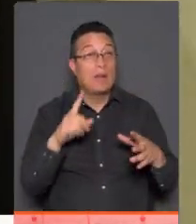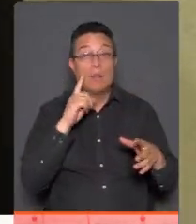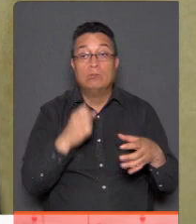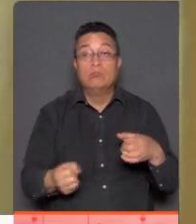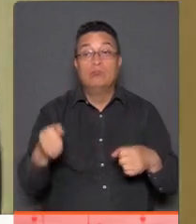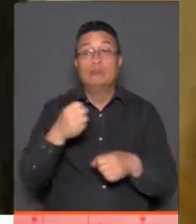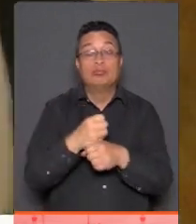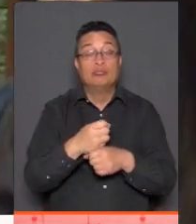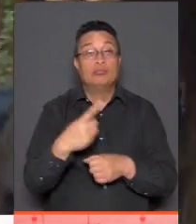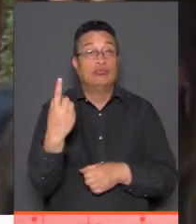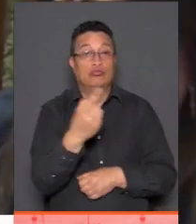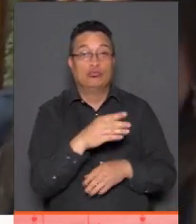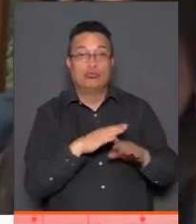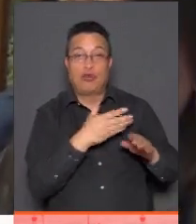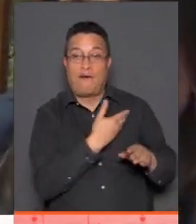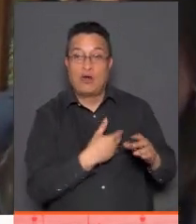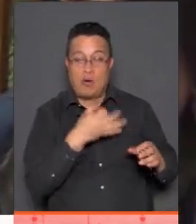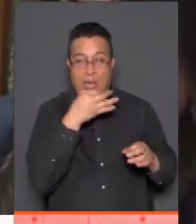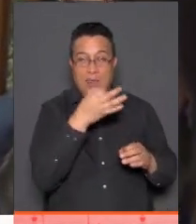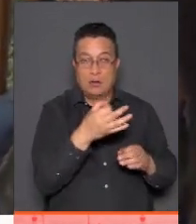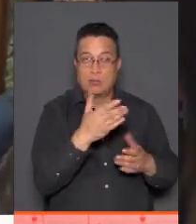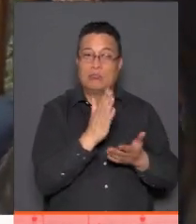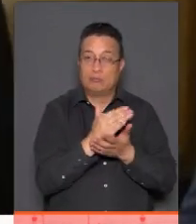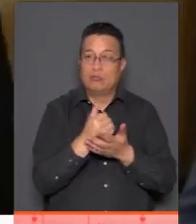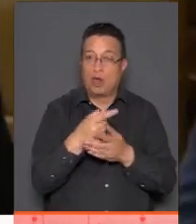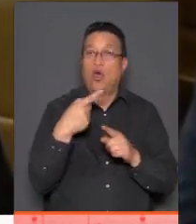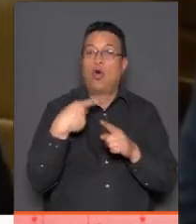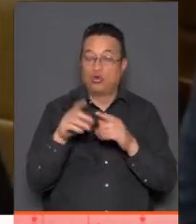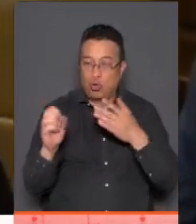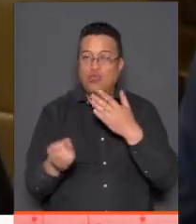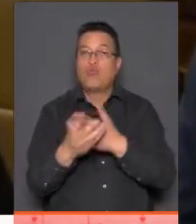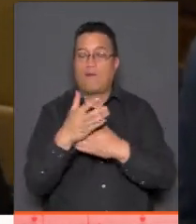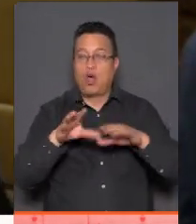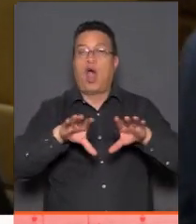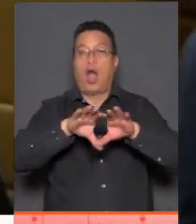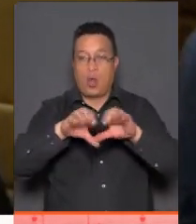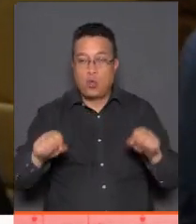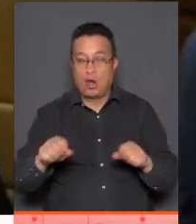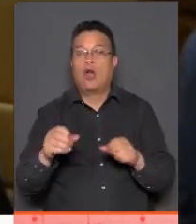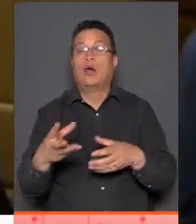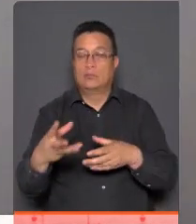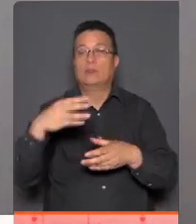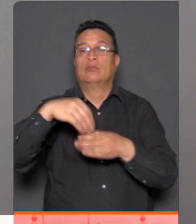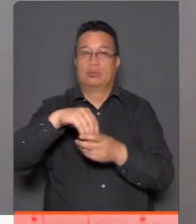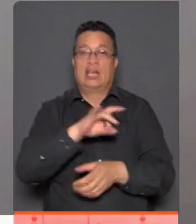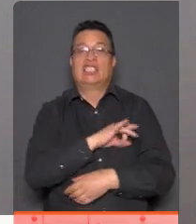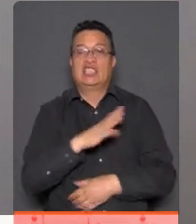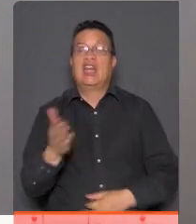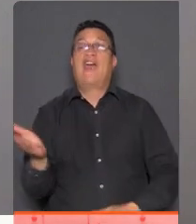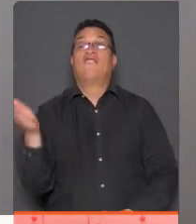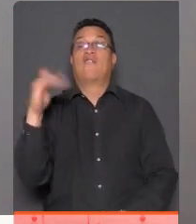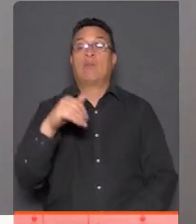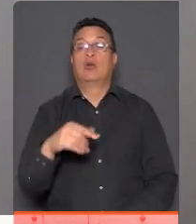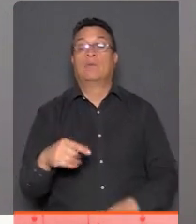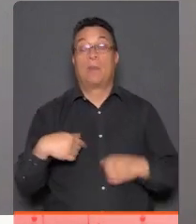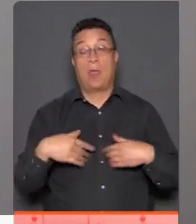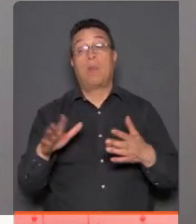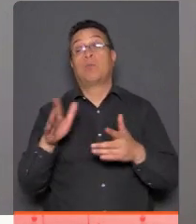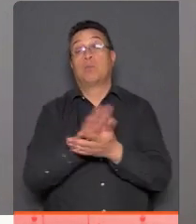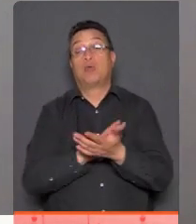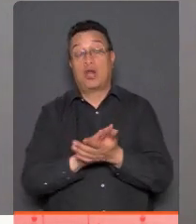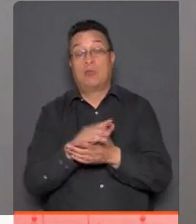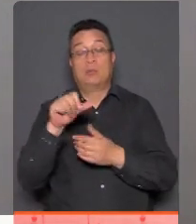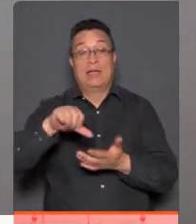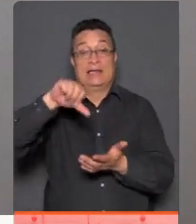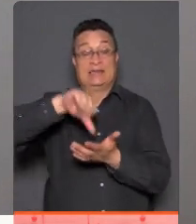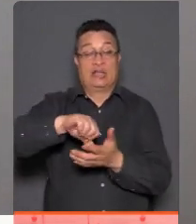el oficialismo algunos proponen un plan B, un nuevo pacto administrativo que incluya a Chile Vamos. Cuyo eje sea, por ejemplo, la